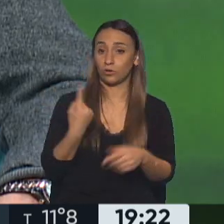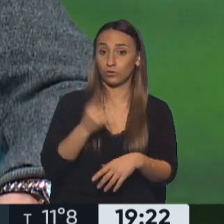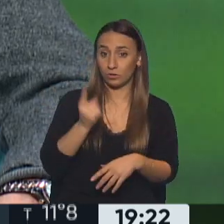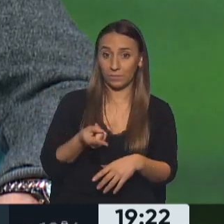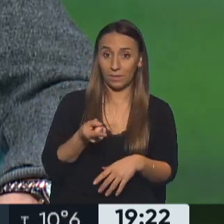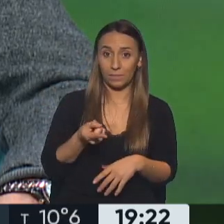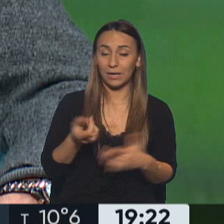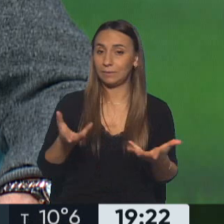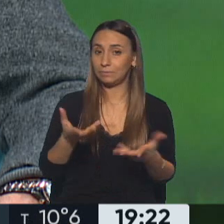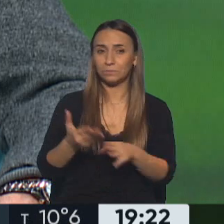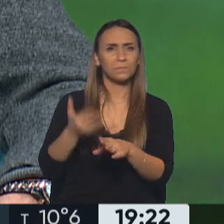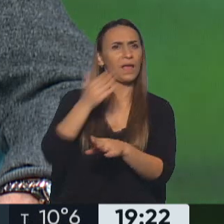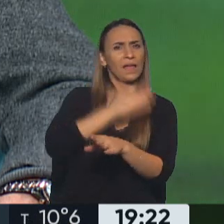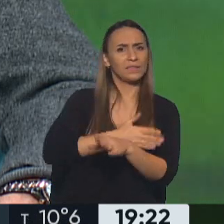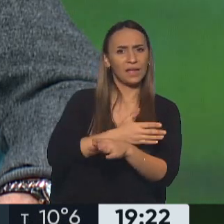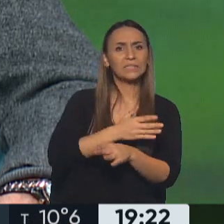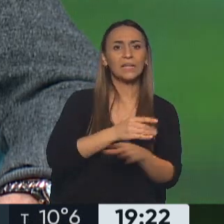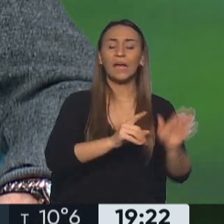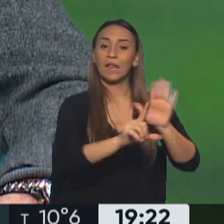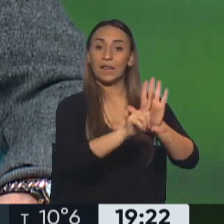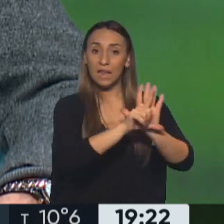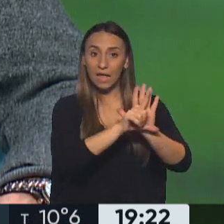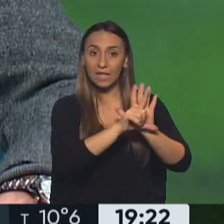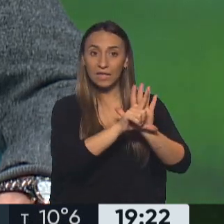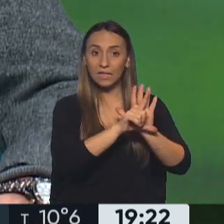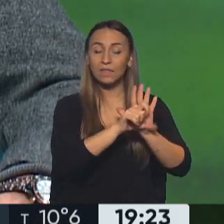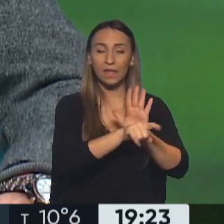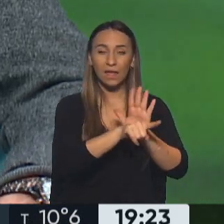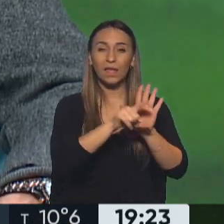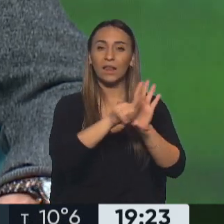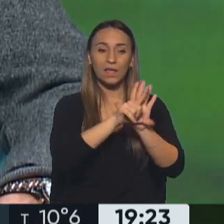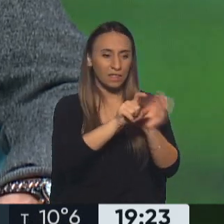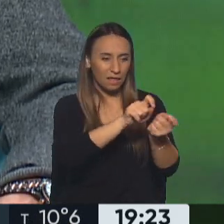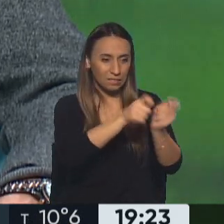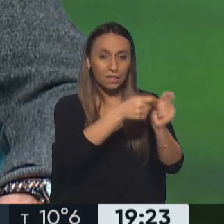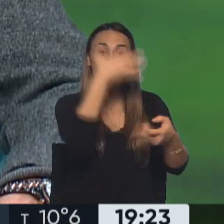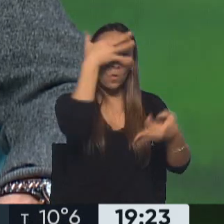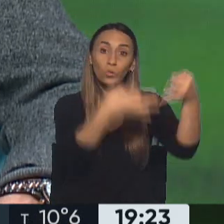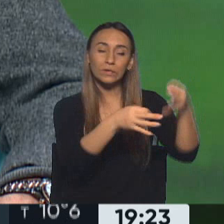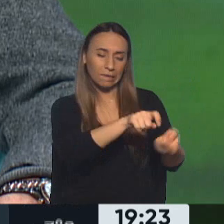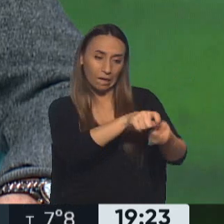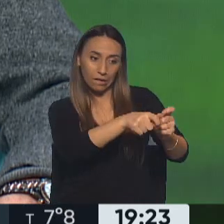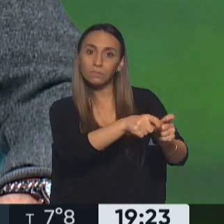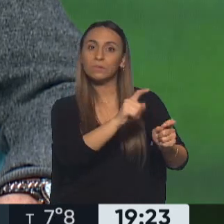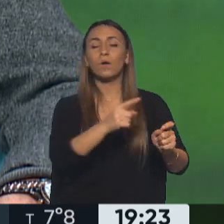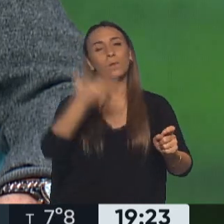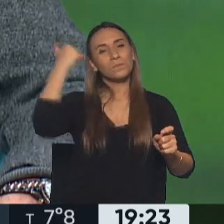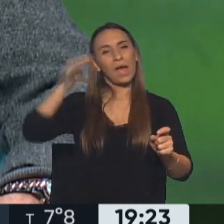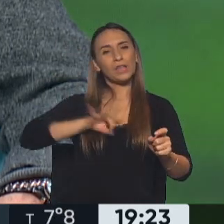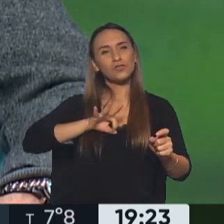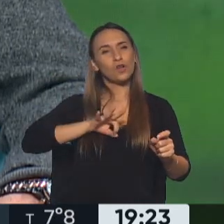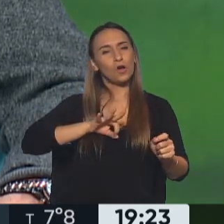cuando se aprobaron las leyes de democratización de la justicia que llevó que impulsó christina en el